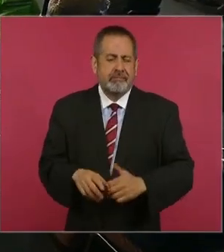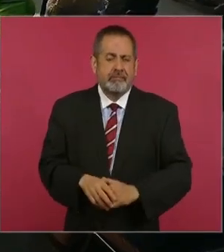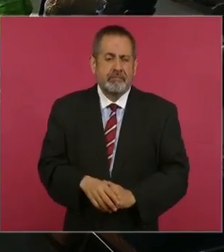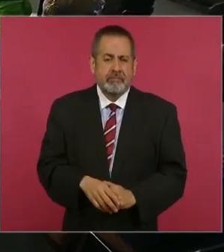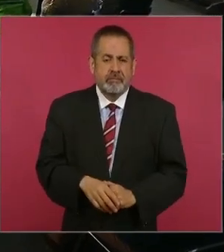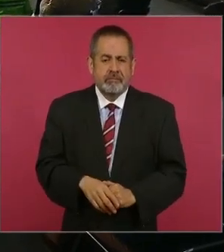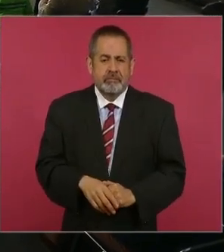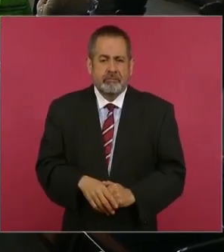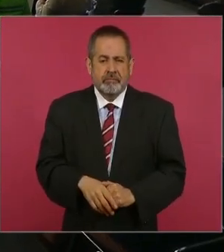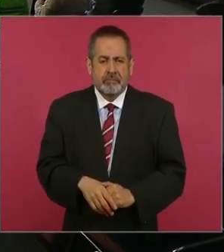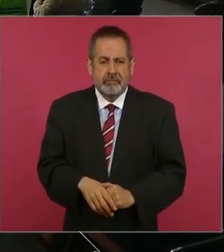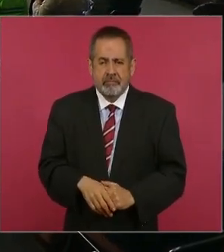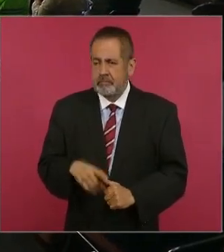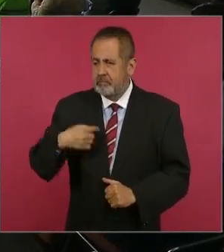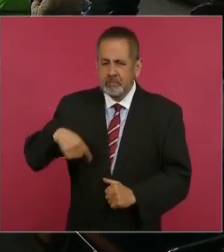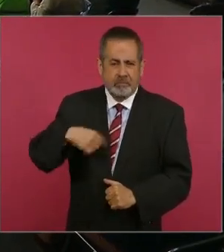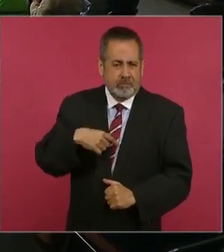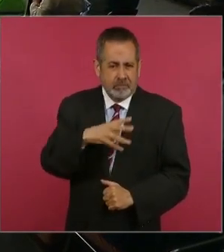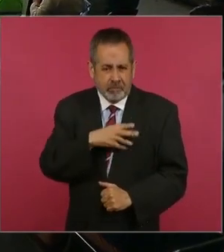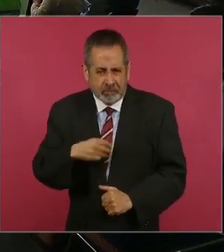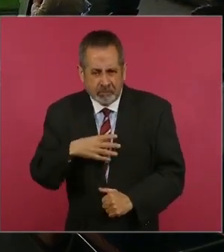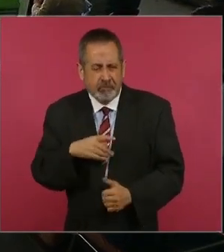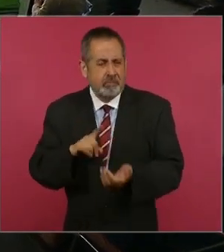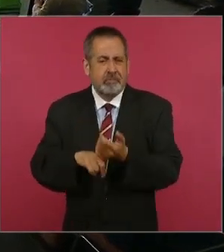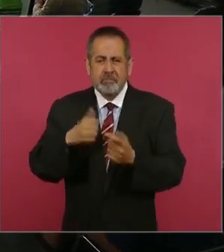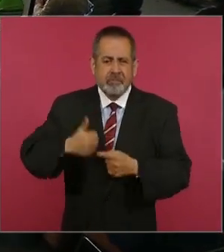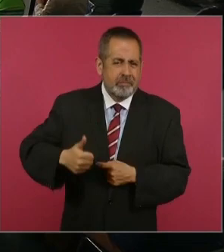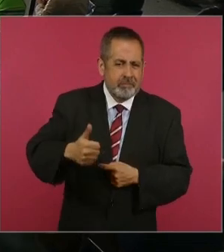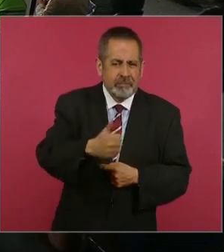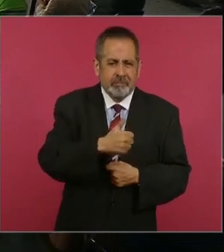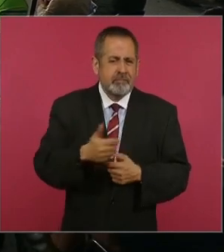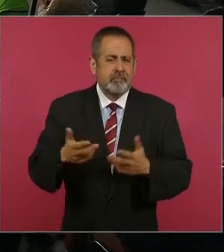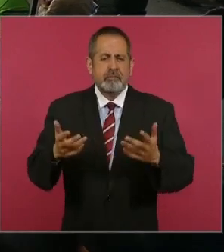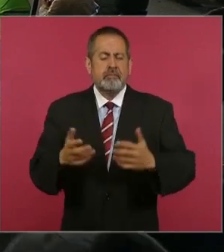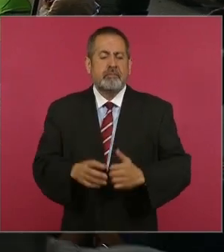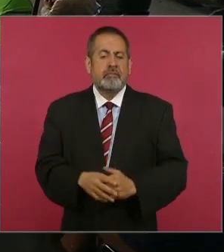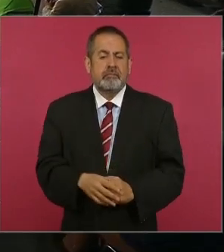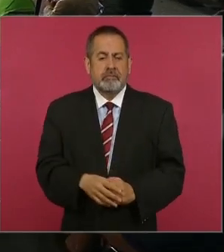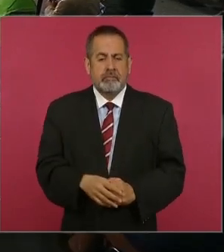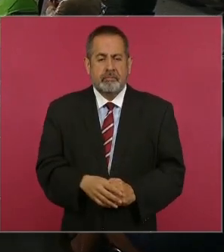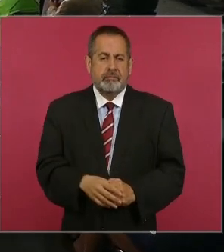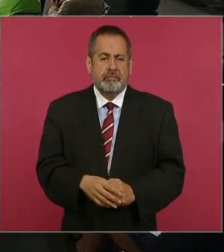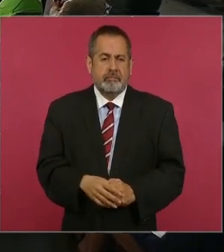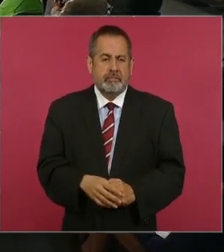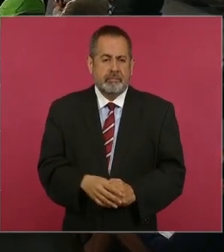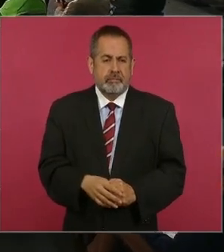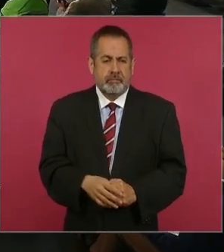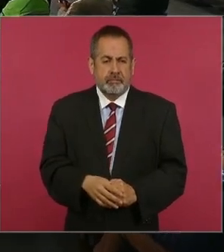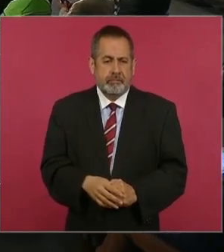familias nuestros hijos cada quien